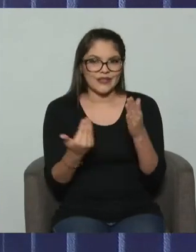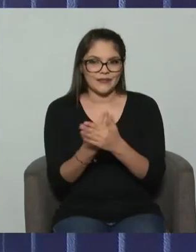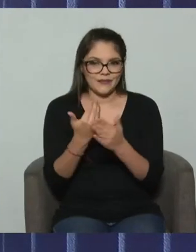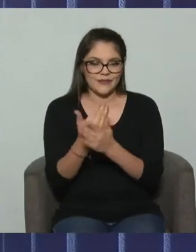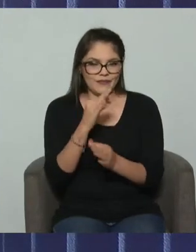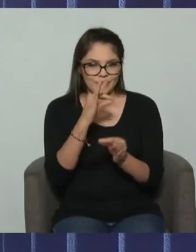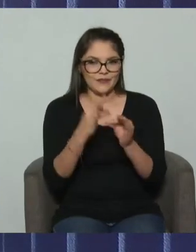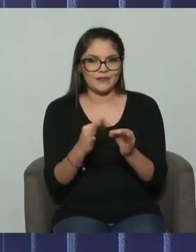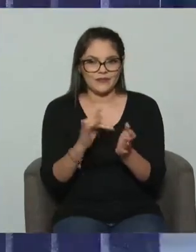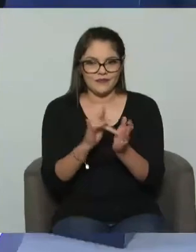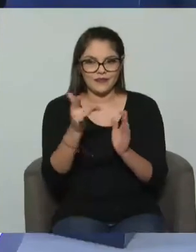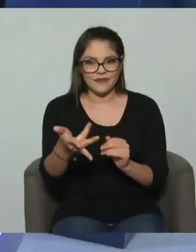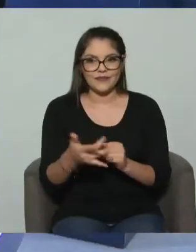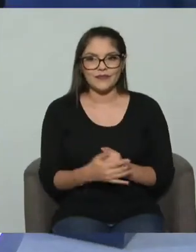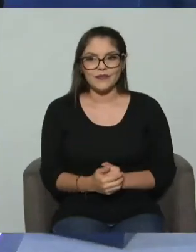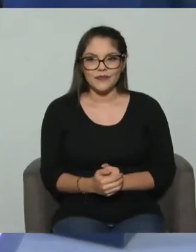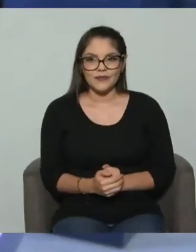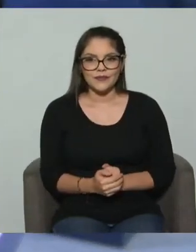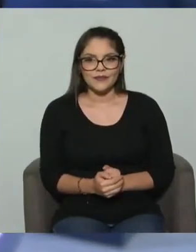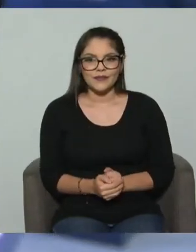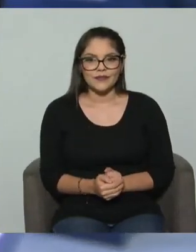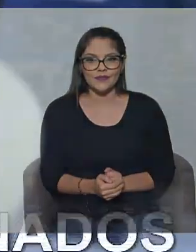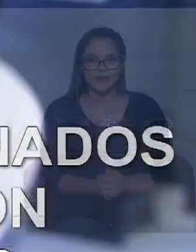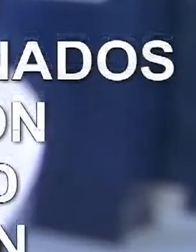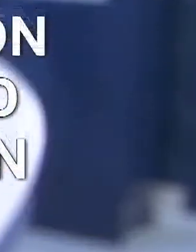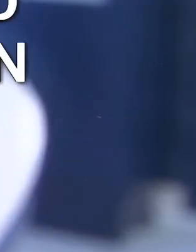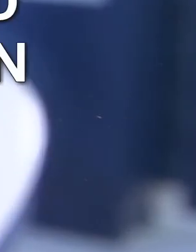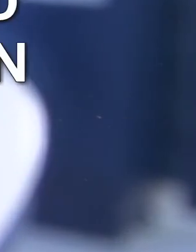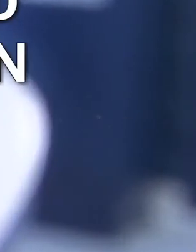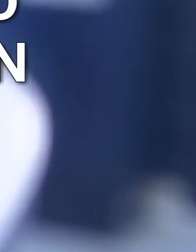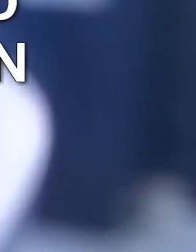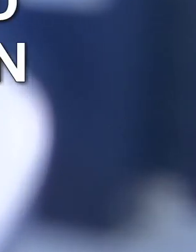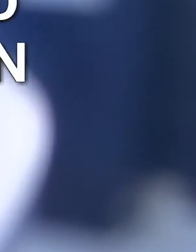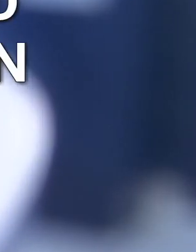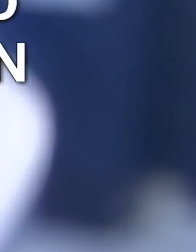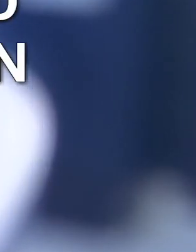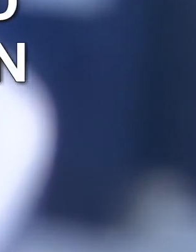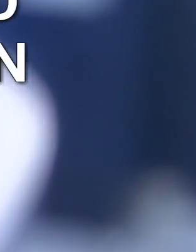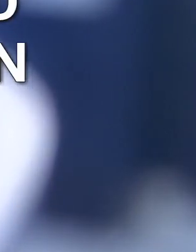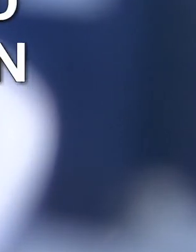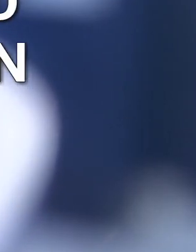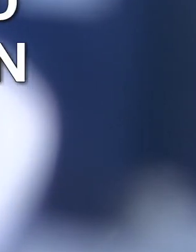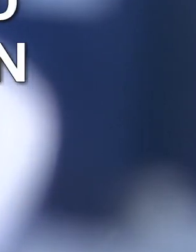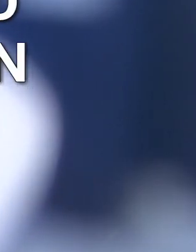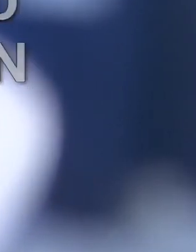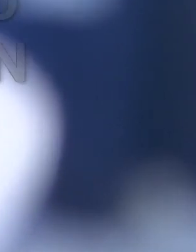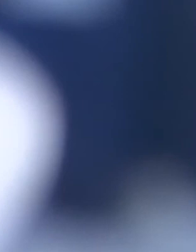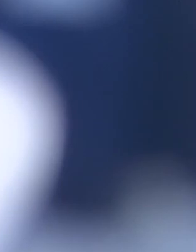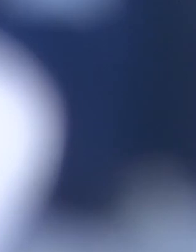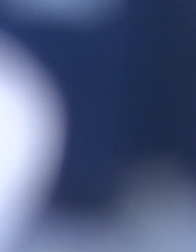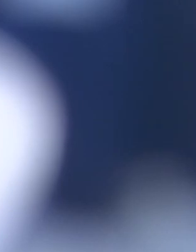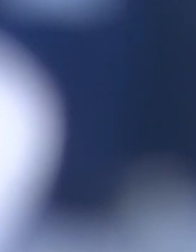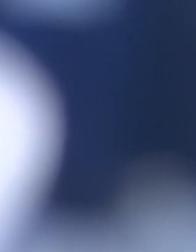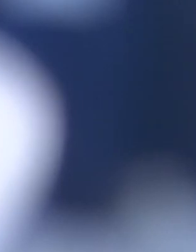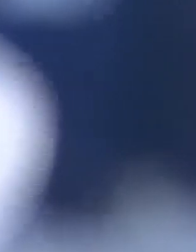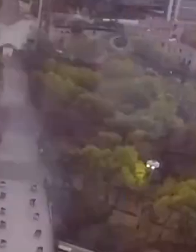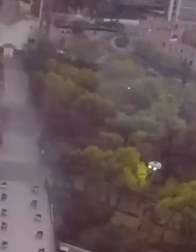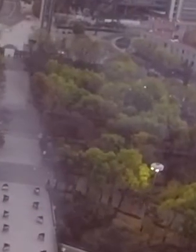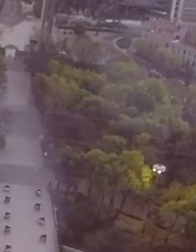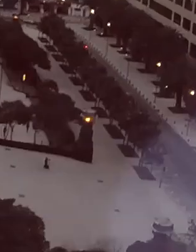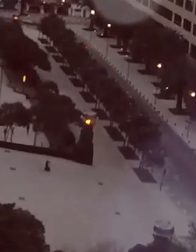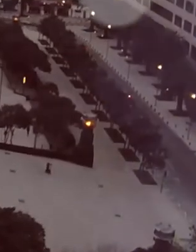demasiadas responsabilidades. Ahora tienen que ser psicólogos, tienen que ser nutriólogos, tienen que ser maestros, pero